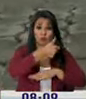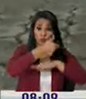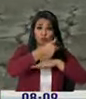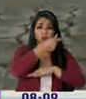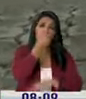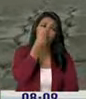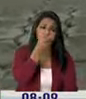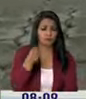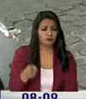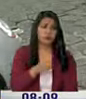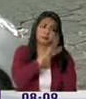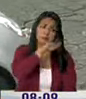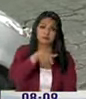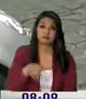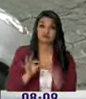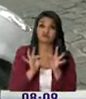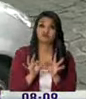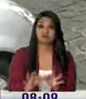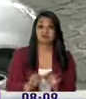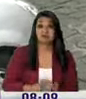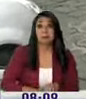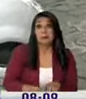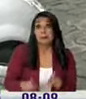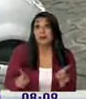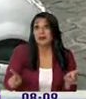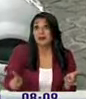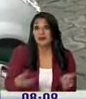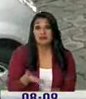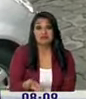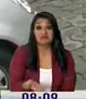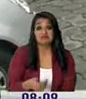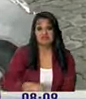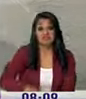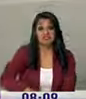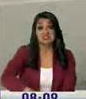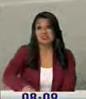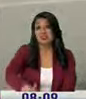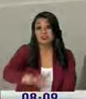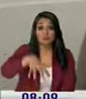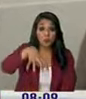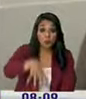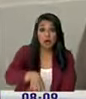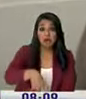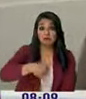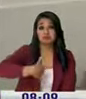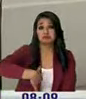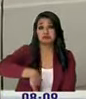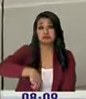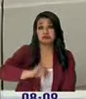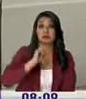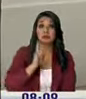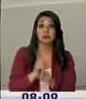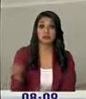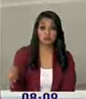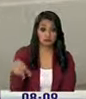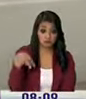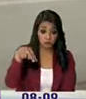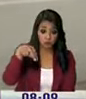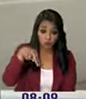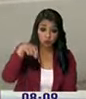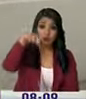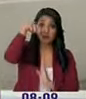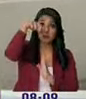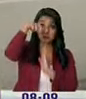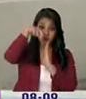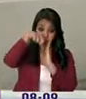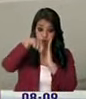respectivas autoridades, pero como usted ve, sigue el orificio ahí. Si uno se acerca, se ve una